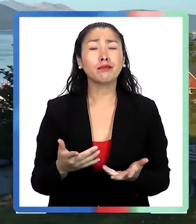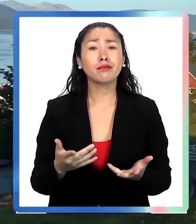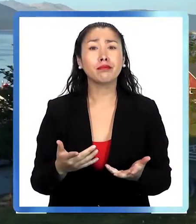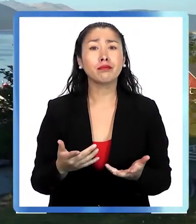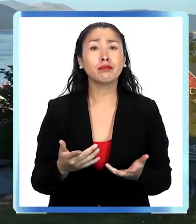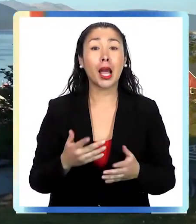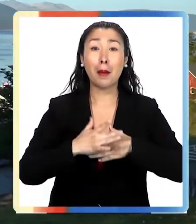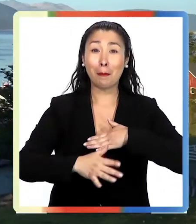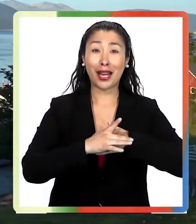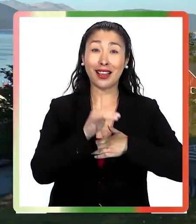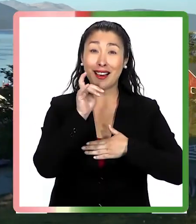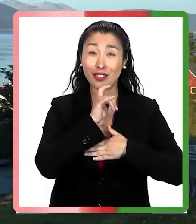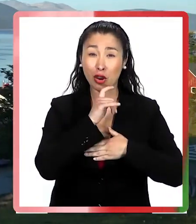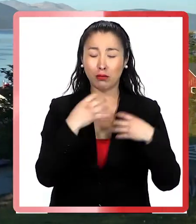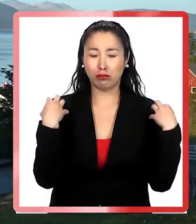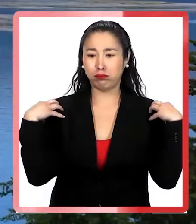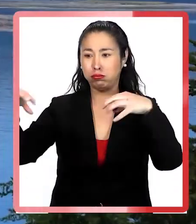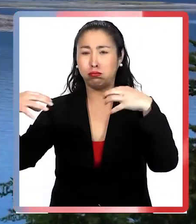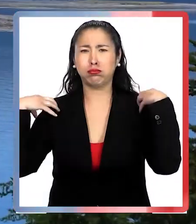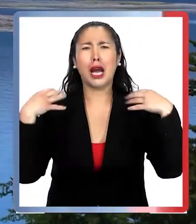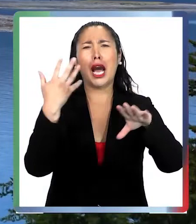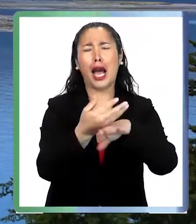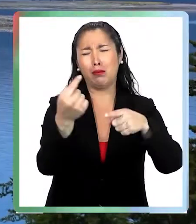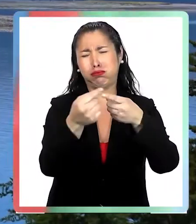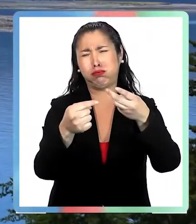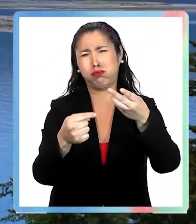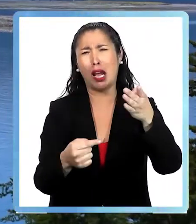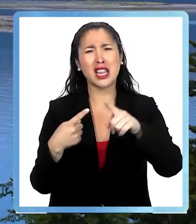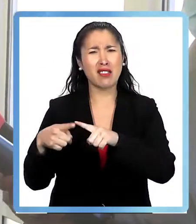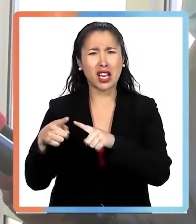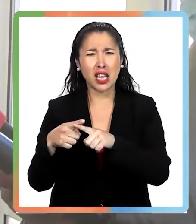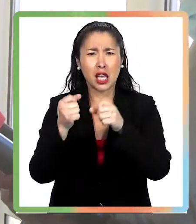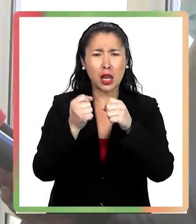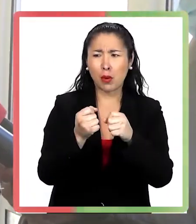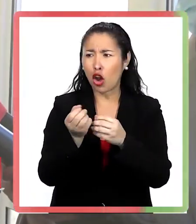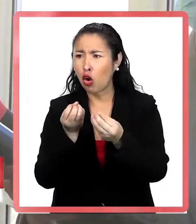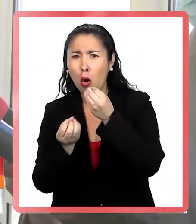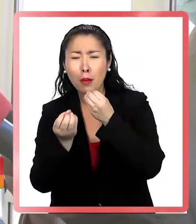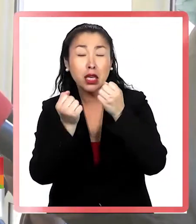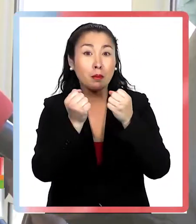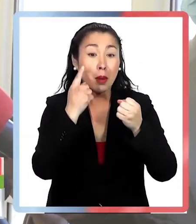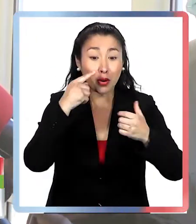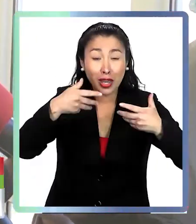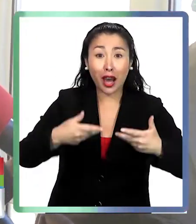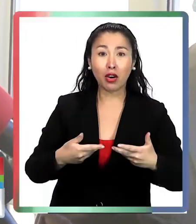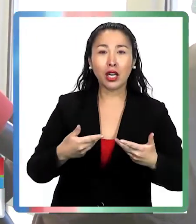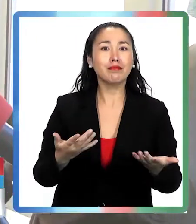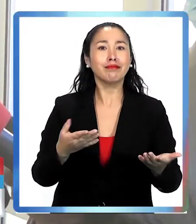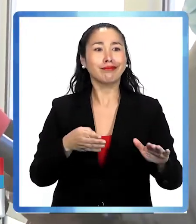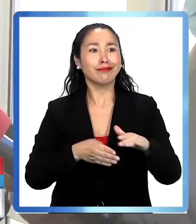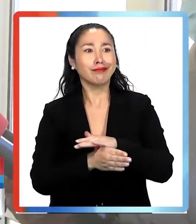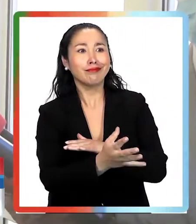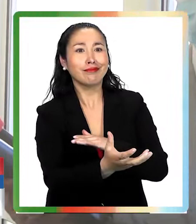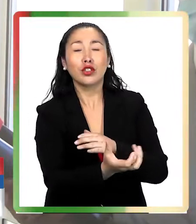transferencia en el ámbito de la marea roja. Existe mucha diversidad de organismos que pueden ser comestibles, pero que en estos momentos